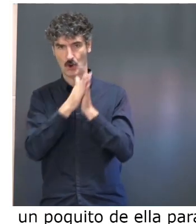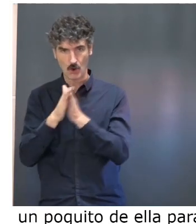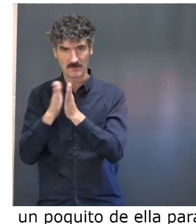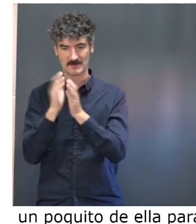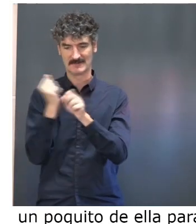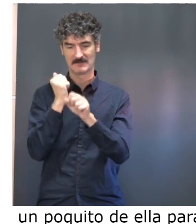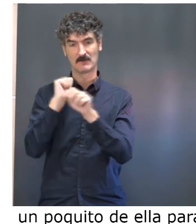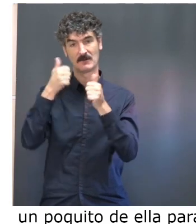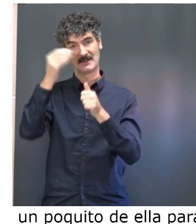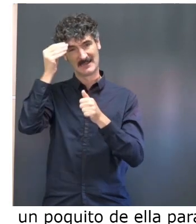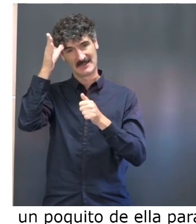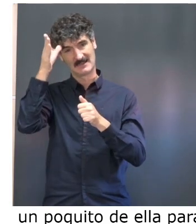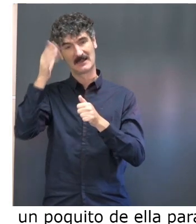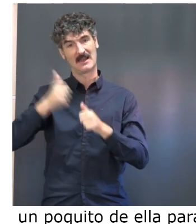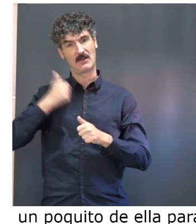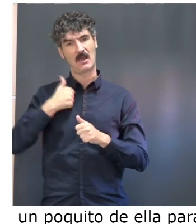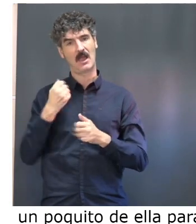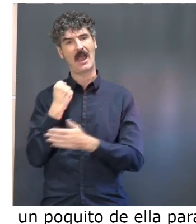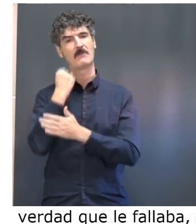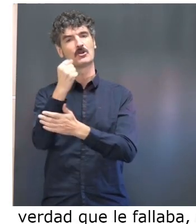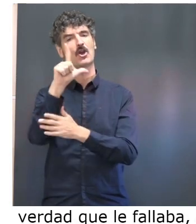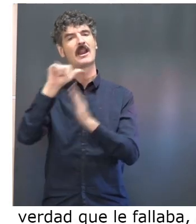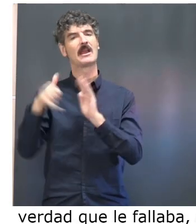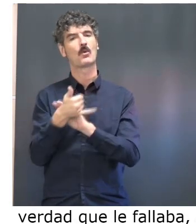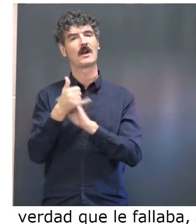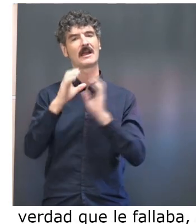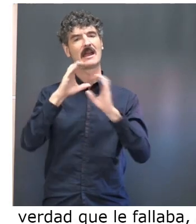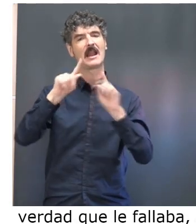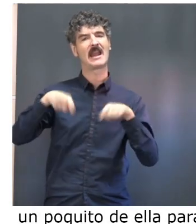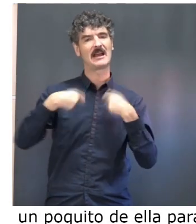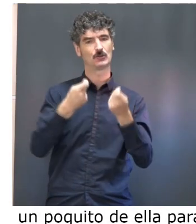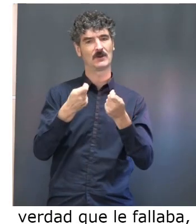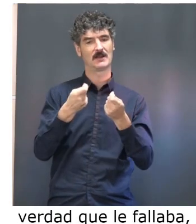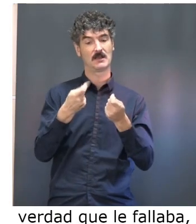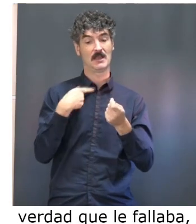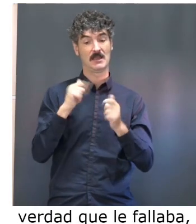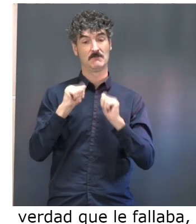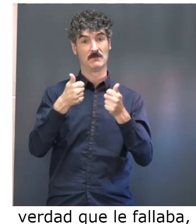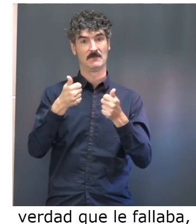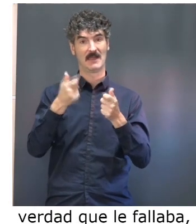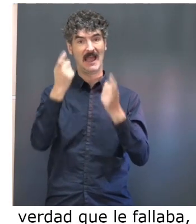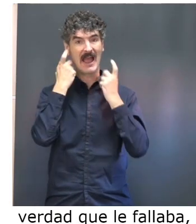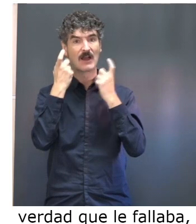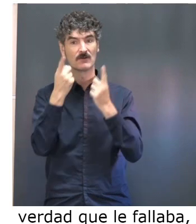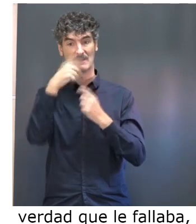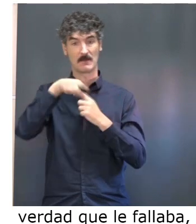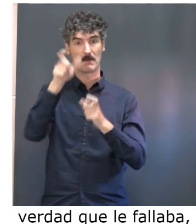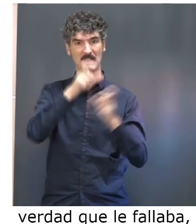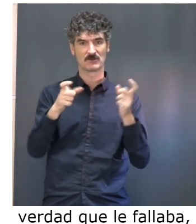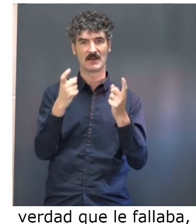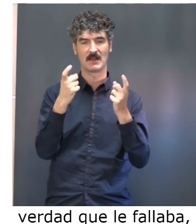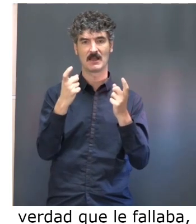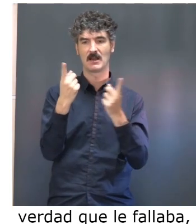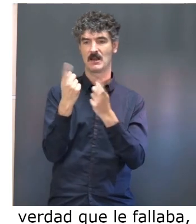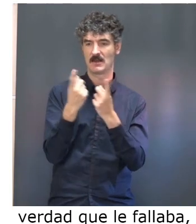con la IA de apoyo y consiguieron este lenguaje natural para el comunicador, con lo cual pues bueno, hacen que el alumno o la persona que necesita, así que siempre hablo de alumnos